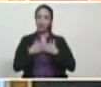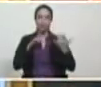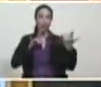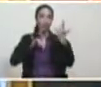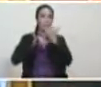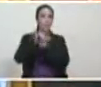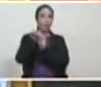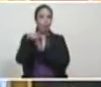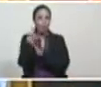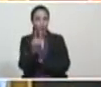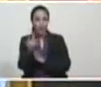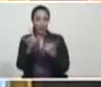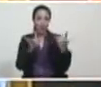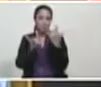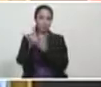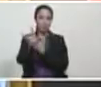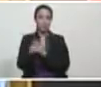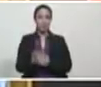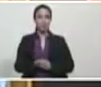hermosa.